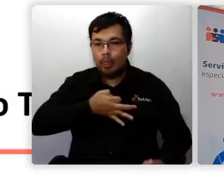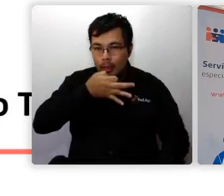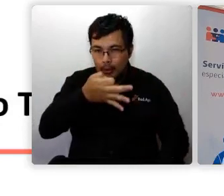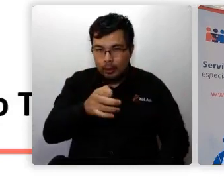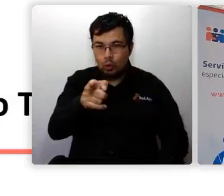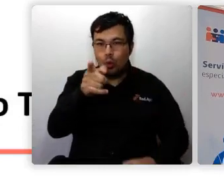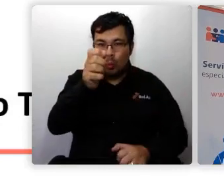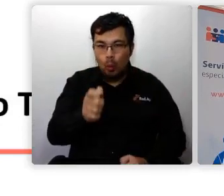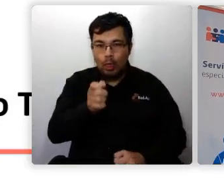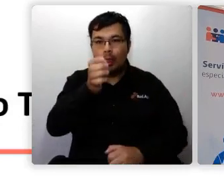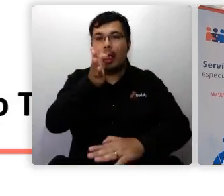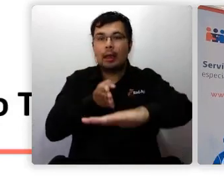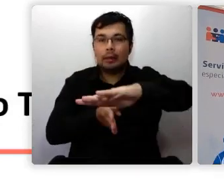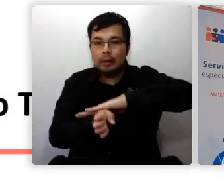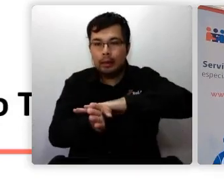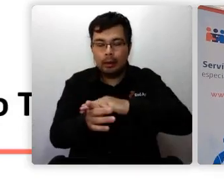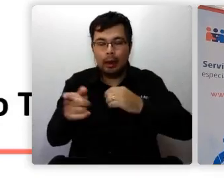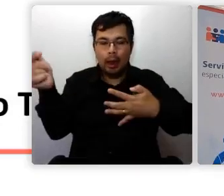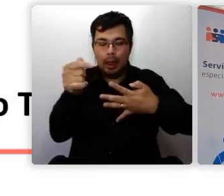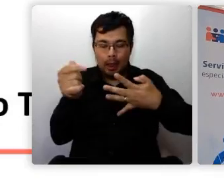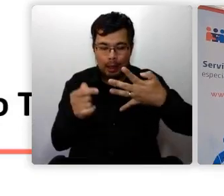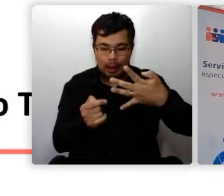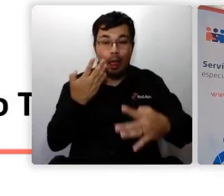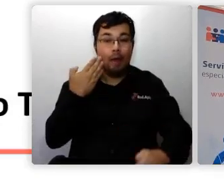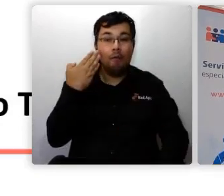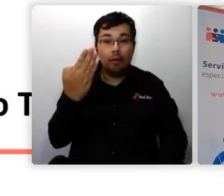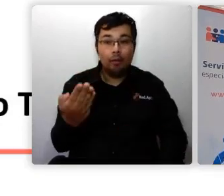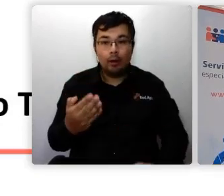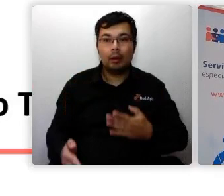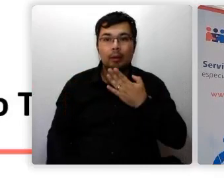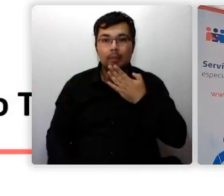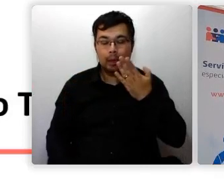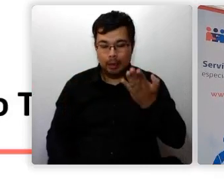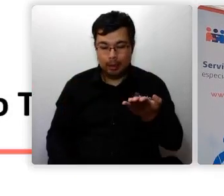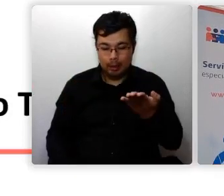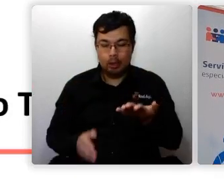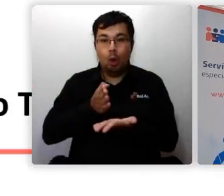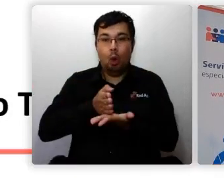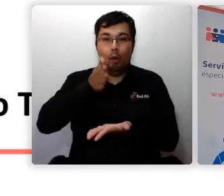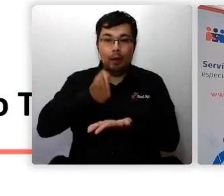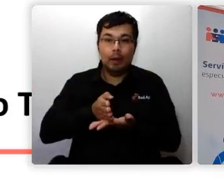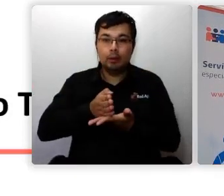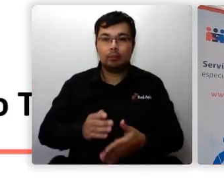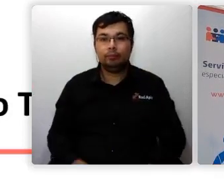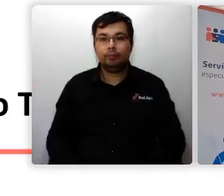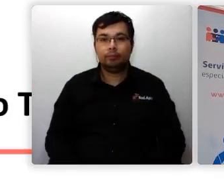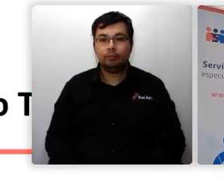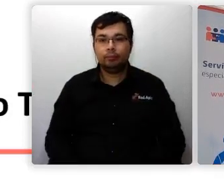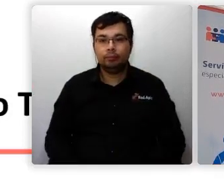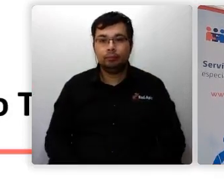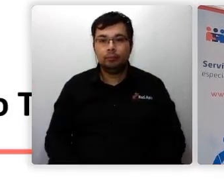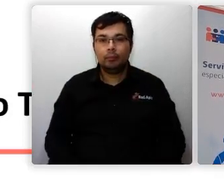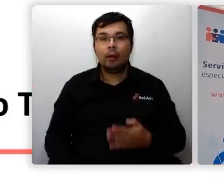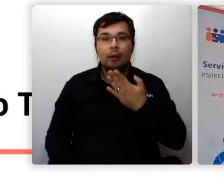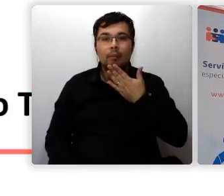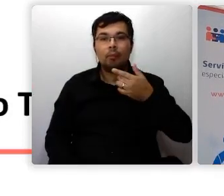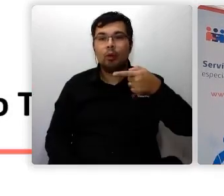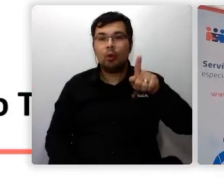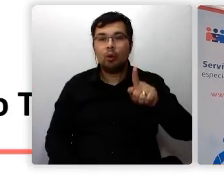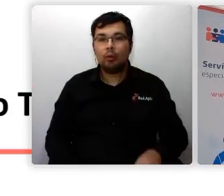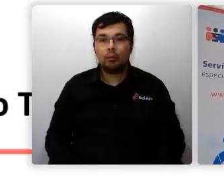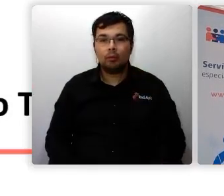tal y tales beneficios, pero también a tal y tales obligaciones. Y va a estar sujeto a tal y tal